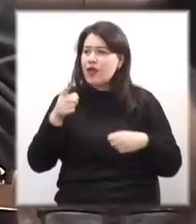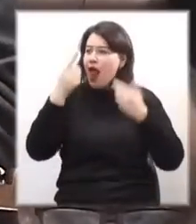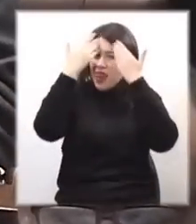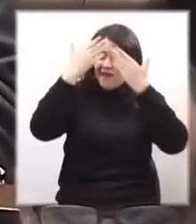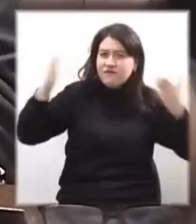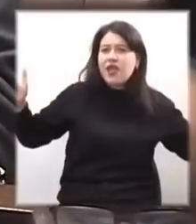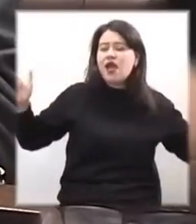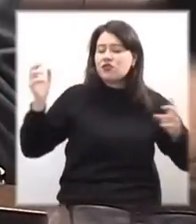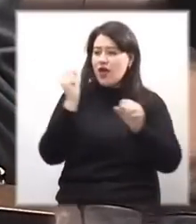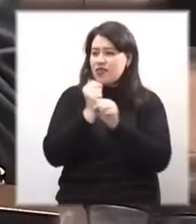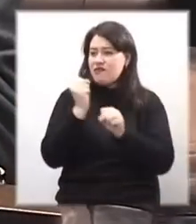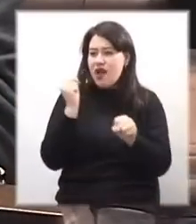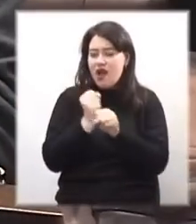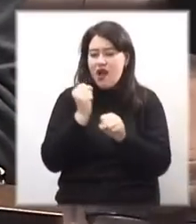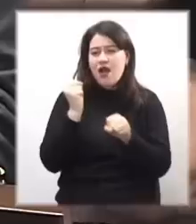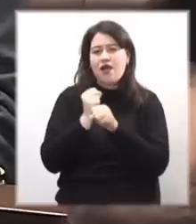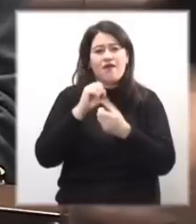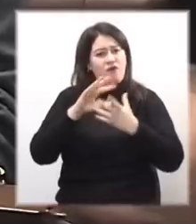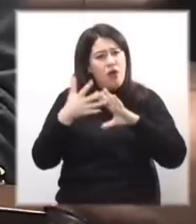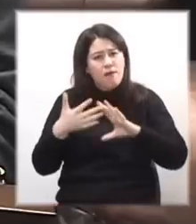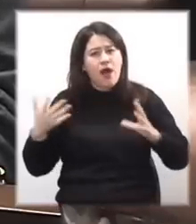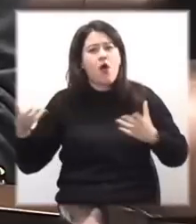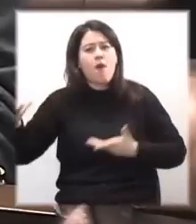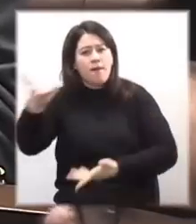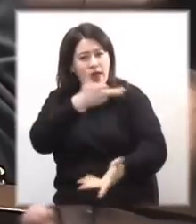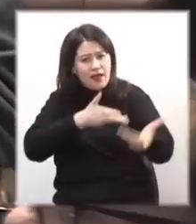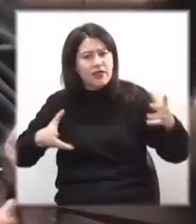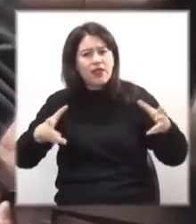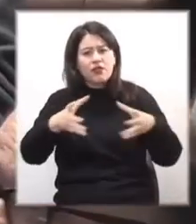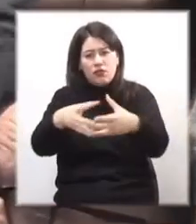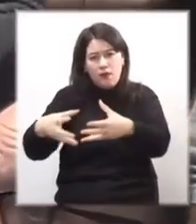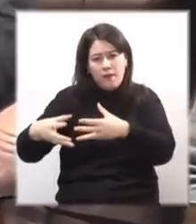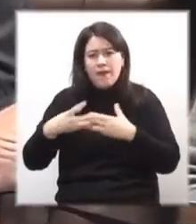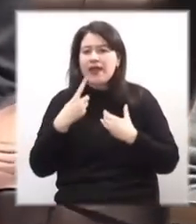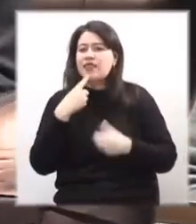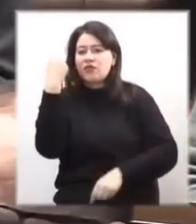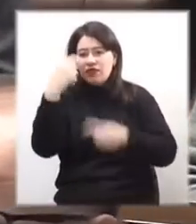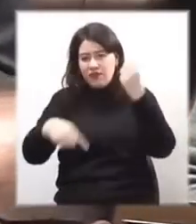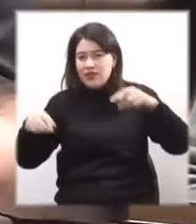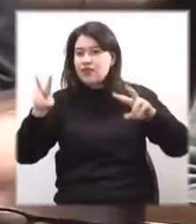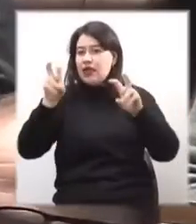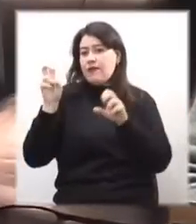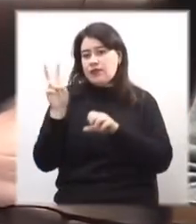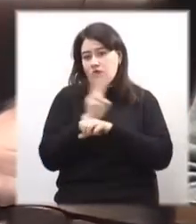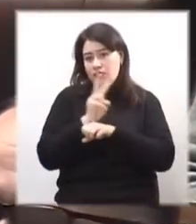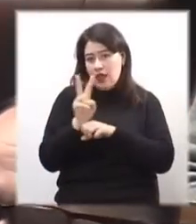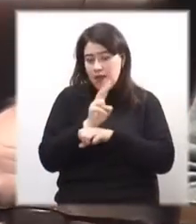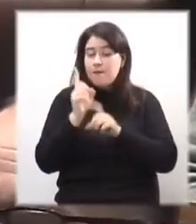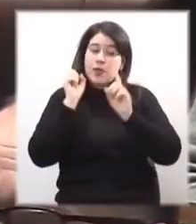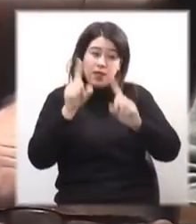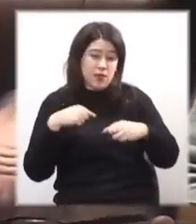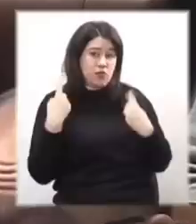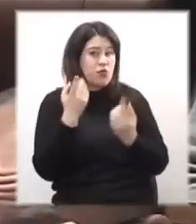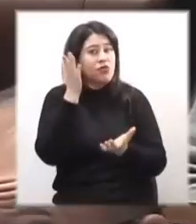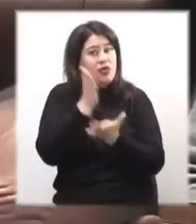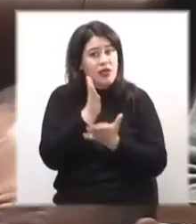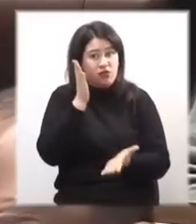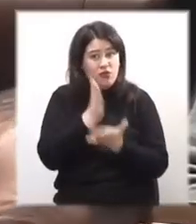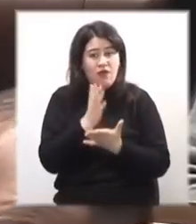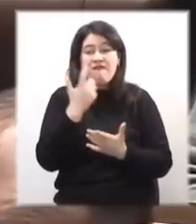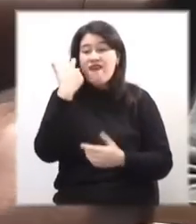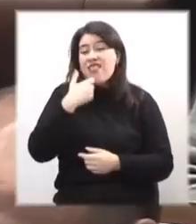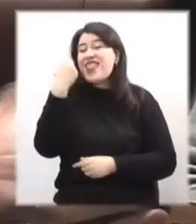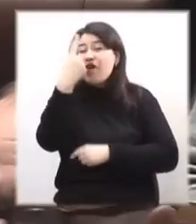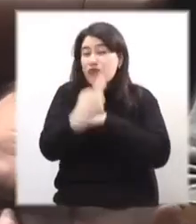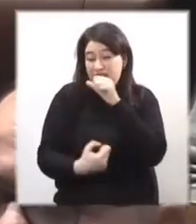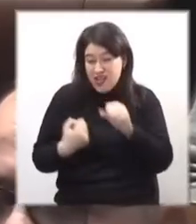disposición a trabajar de manera interpartidaria los problemas de seguridad pública. Ahora, también tenemos derecho a decir de que faltando un